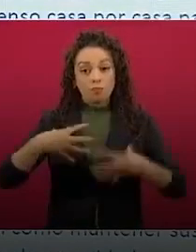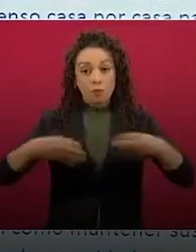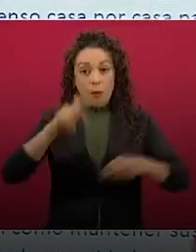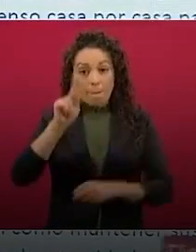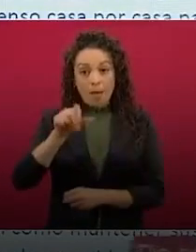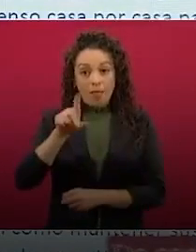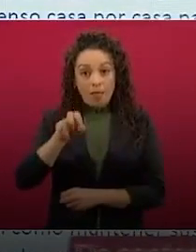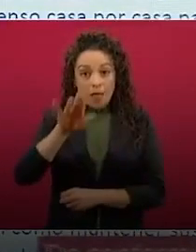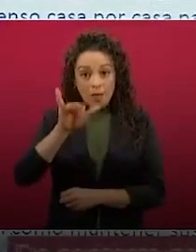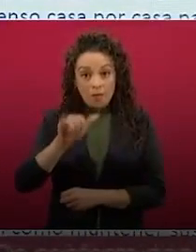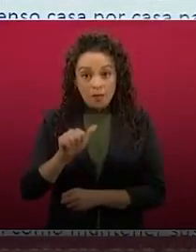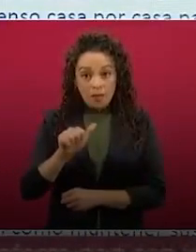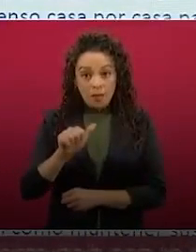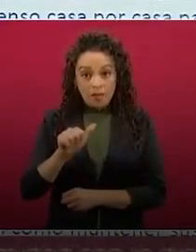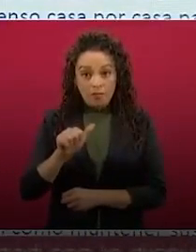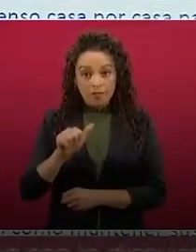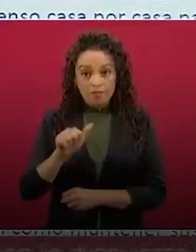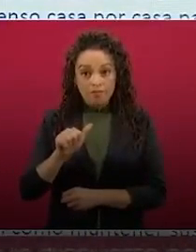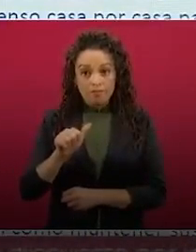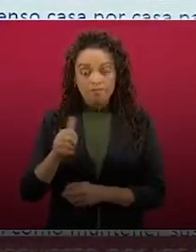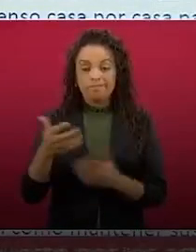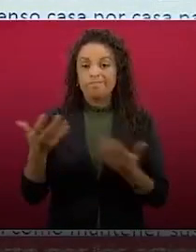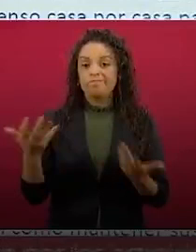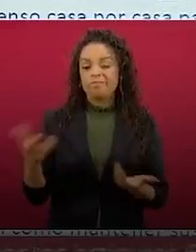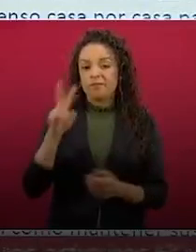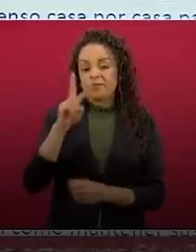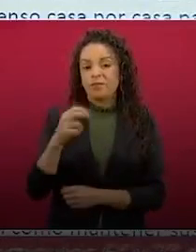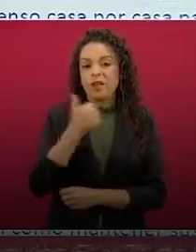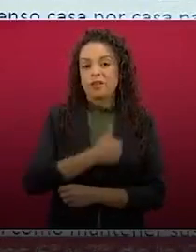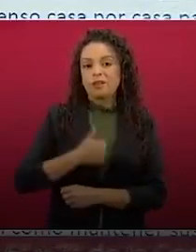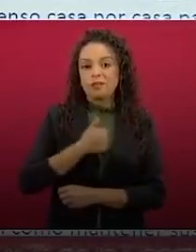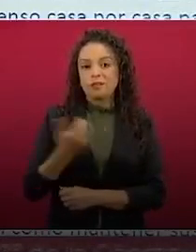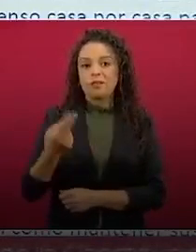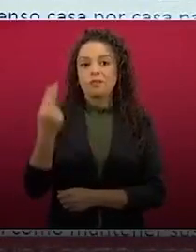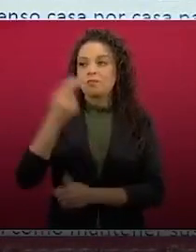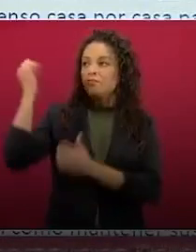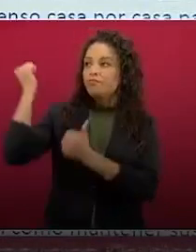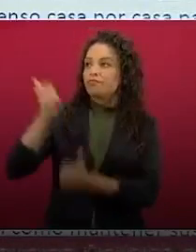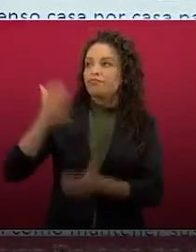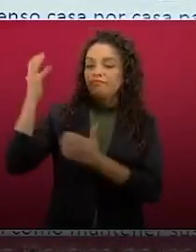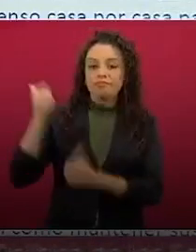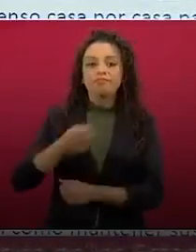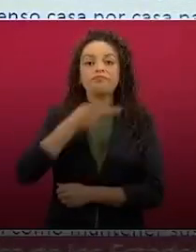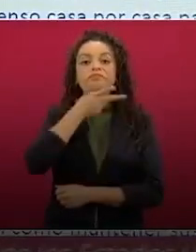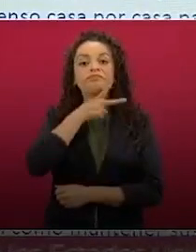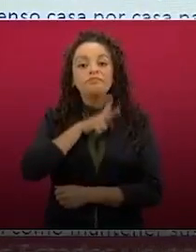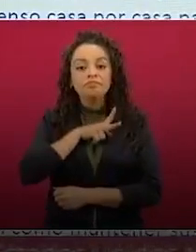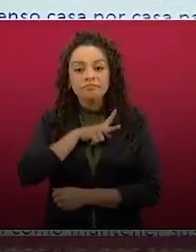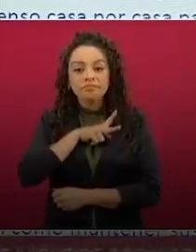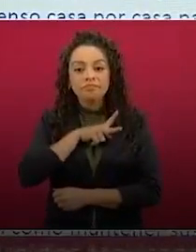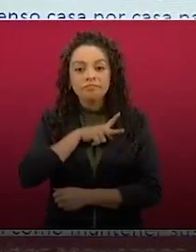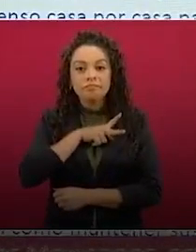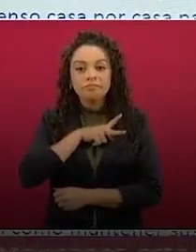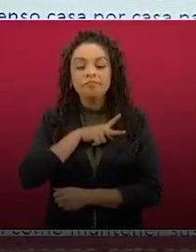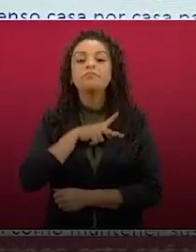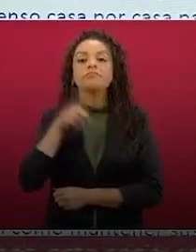como desgraciadamente dependemos de la importación de gasolinas, bajó el precio, porque se cayó el precio del